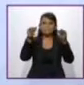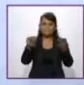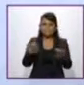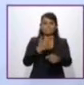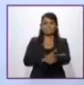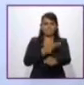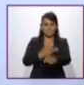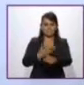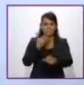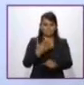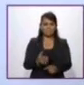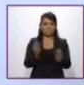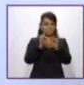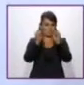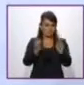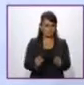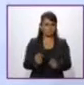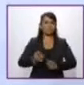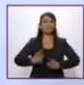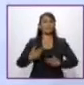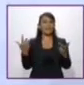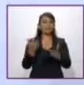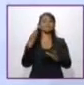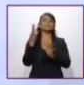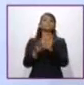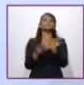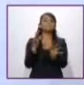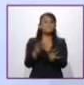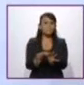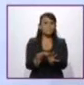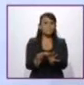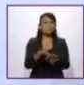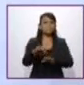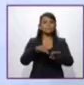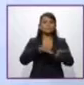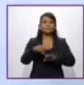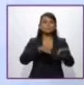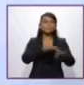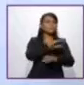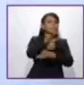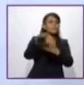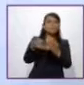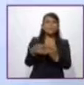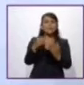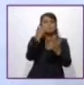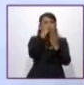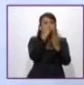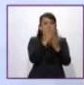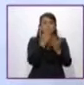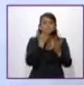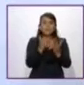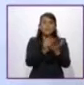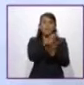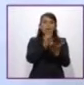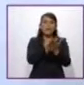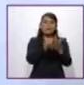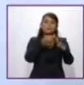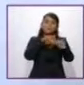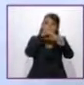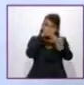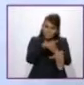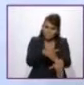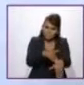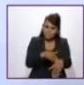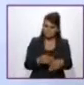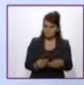Vamos a hacer que se cumpla. Vamos a hacer que todos los funcionarios cumplan con las reglas que marca la ley. Por supuesto que